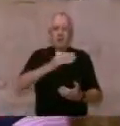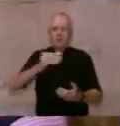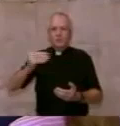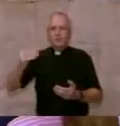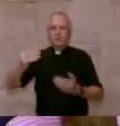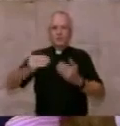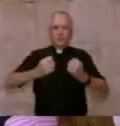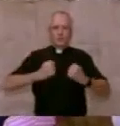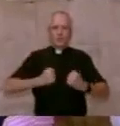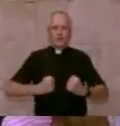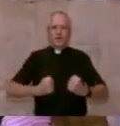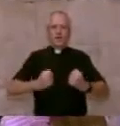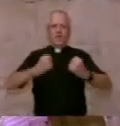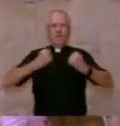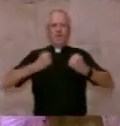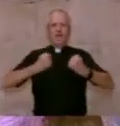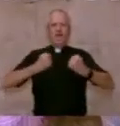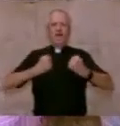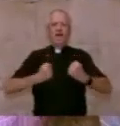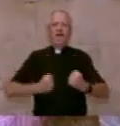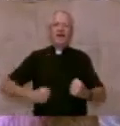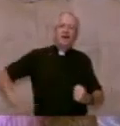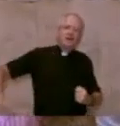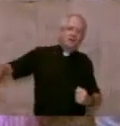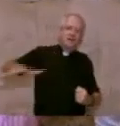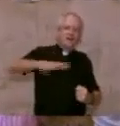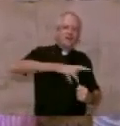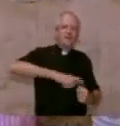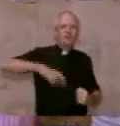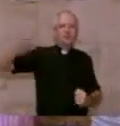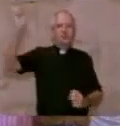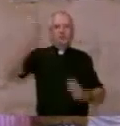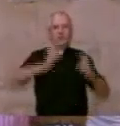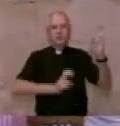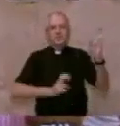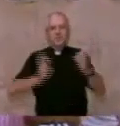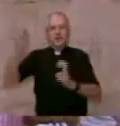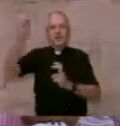todos armados de fortaleza.